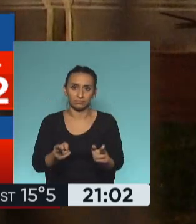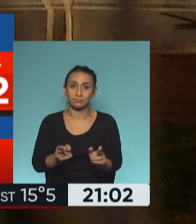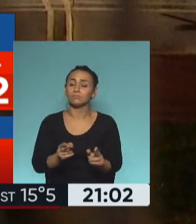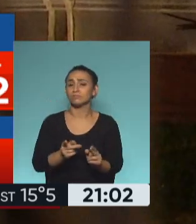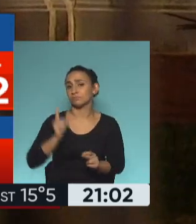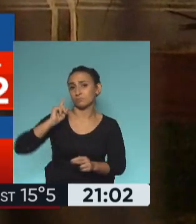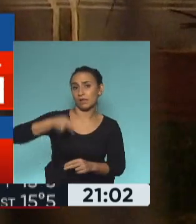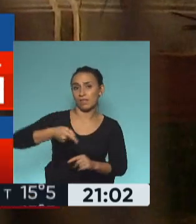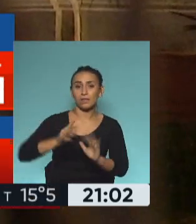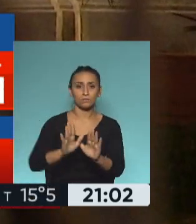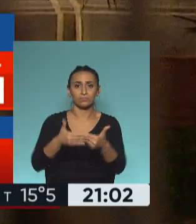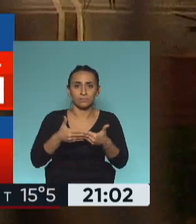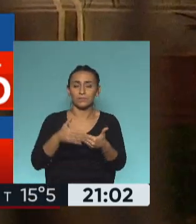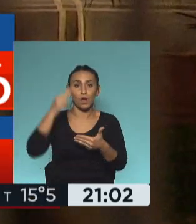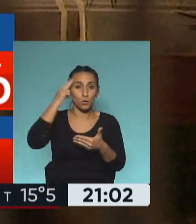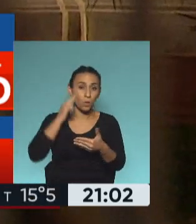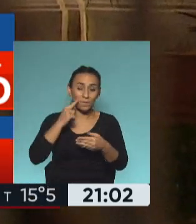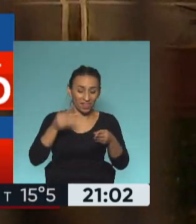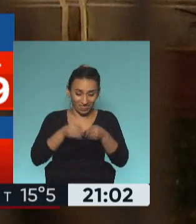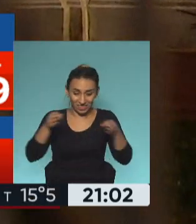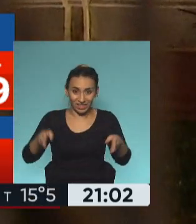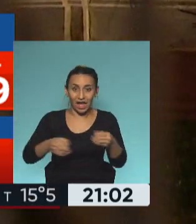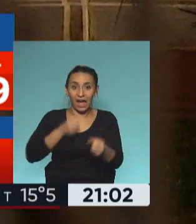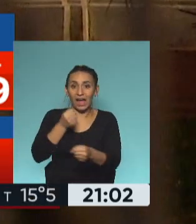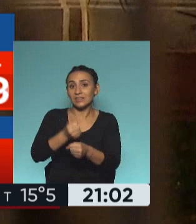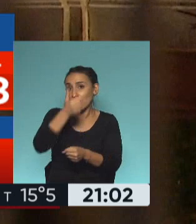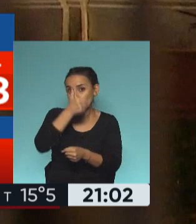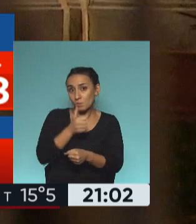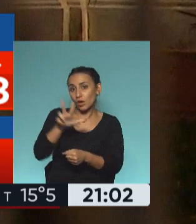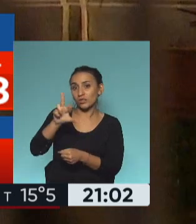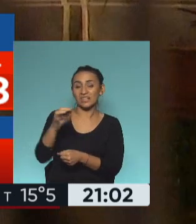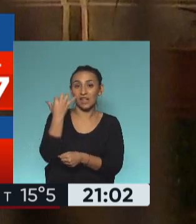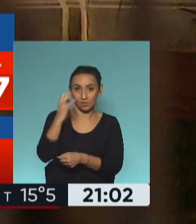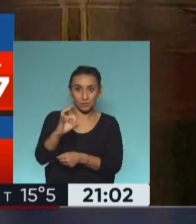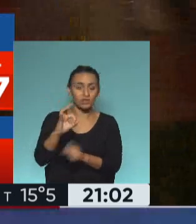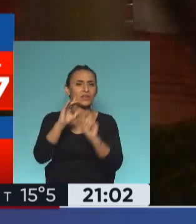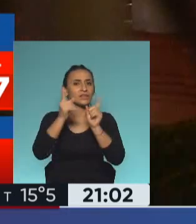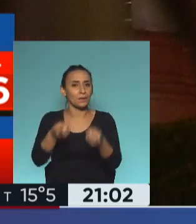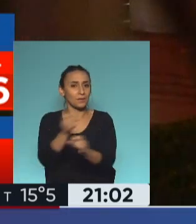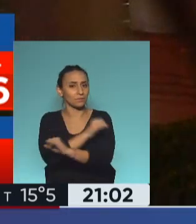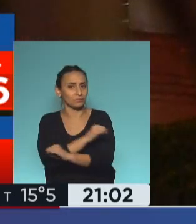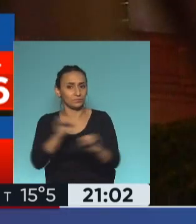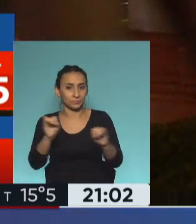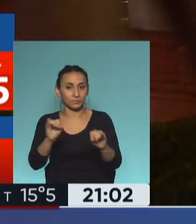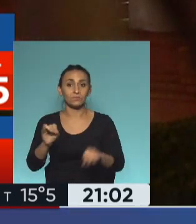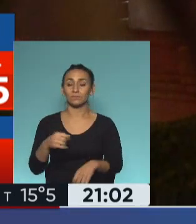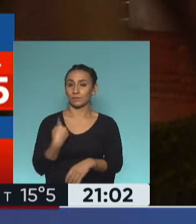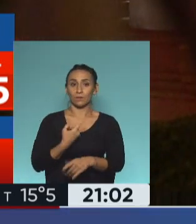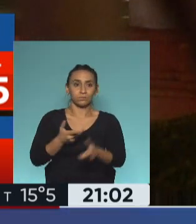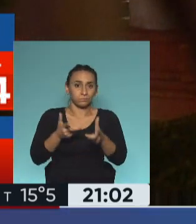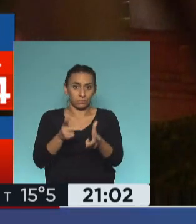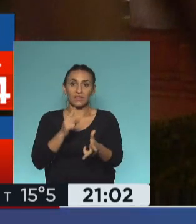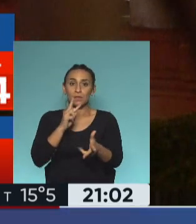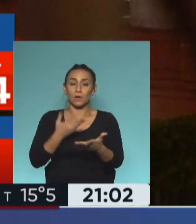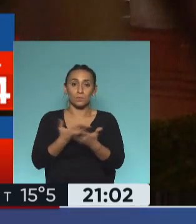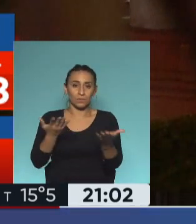días hasta el domingo 30 y la confirmación también el adelanto de Televisión Pública Noticias